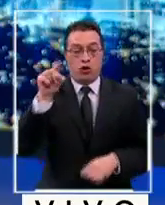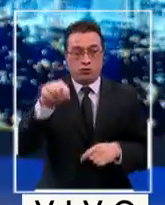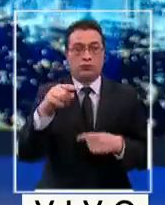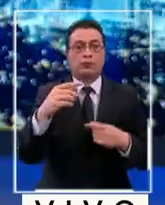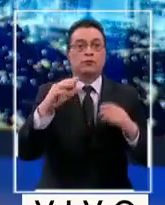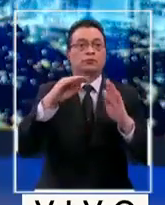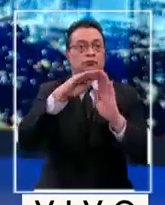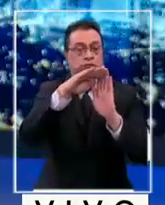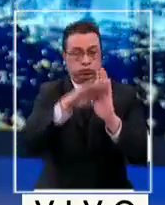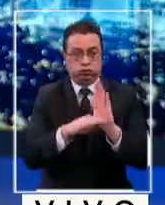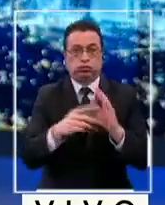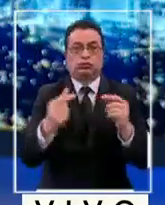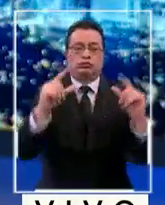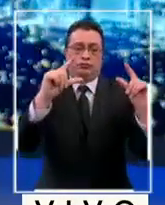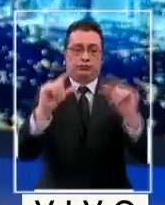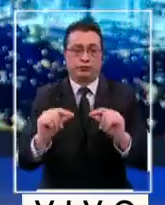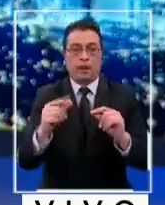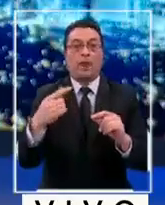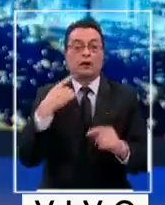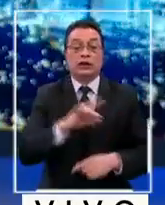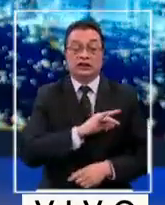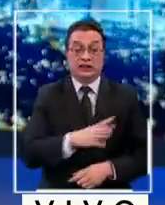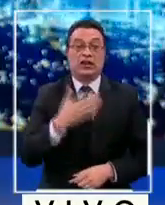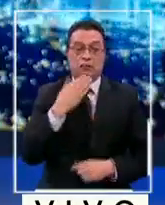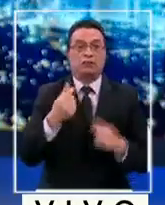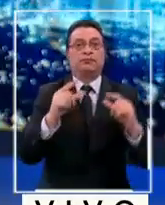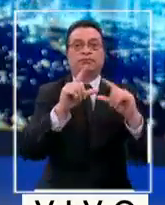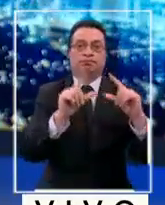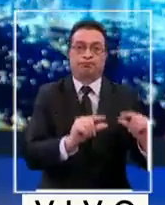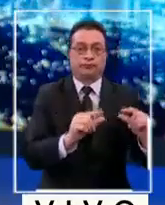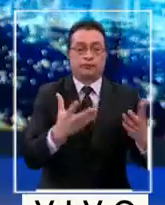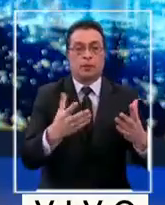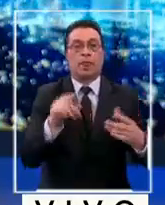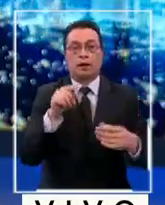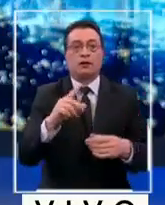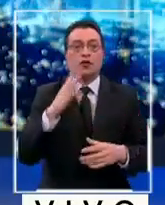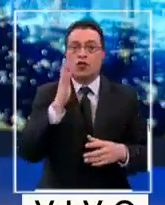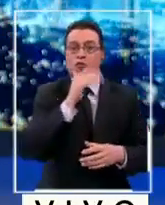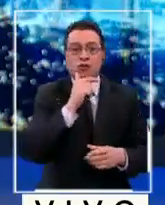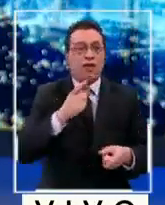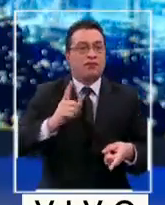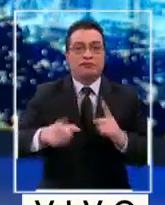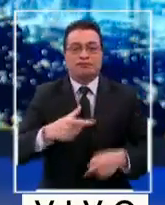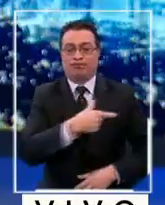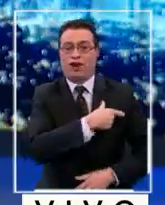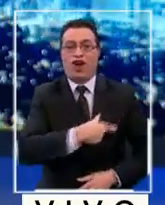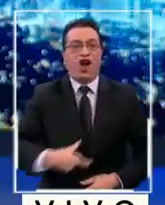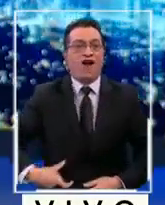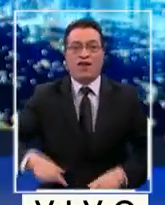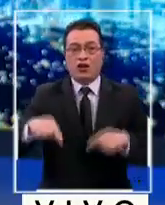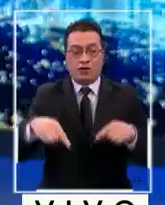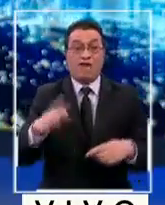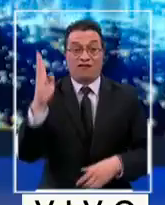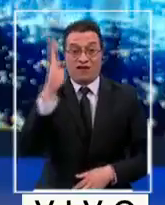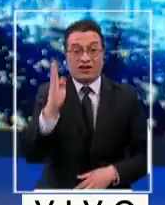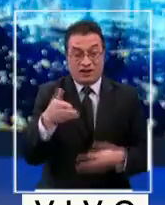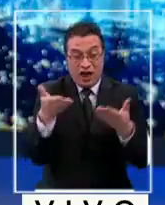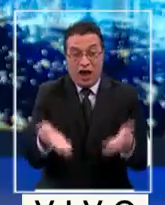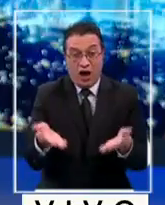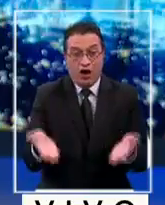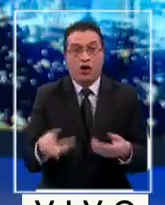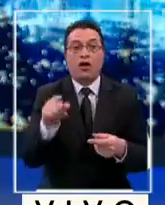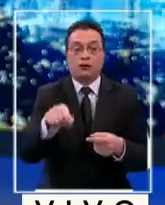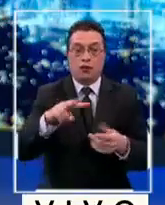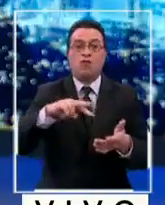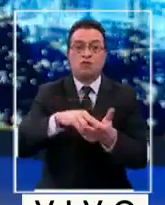años, arrastrando incluso al mercado chileno. El fantasma de la ingobernabilidad cruza Brasil a esta hora, una trama en